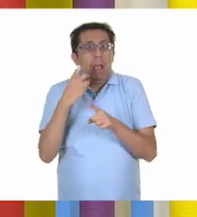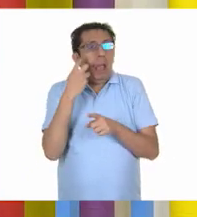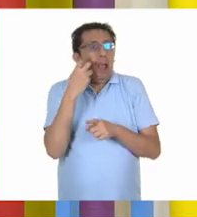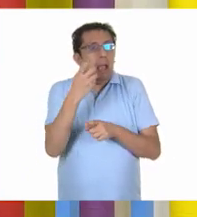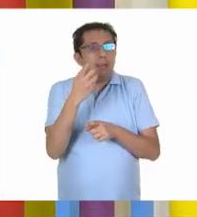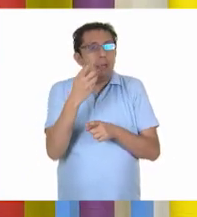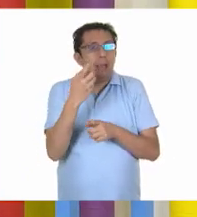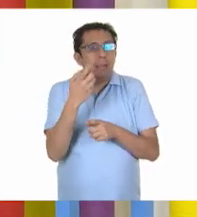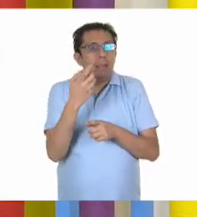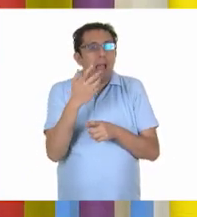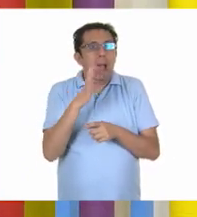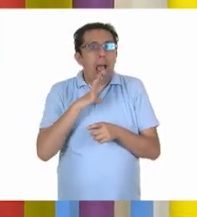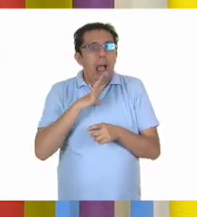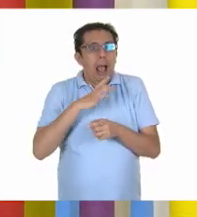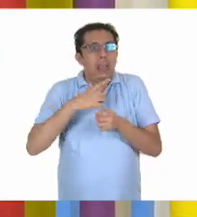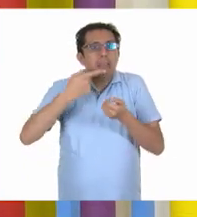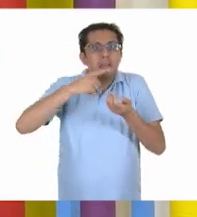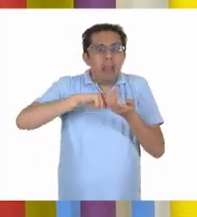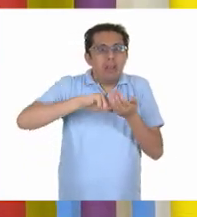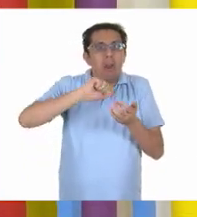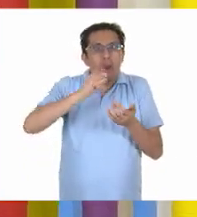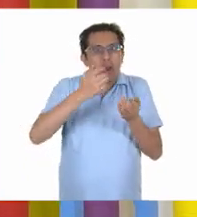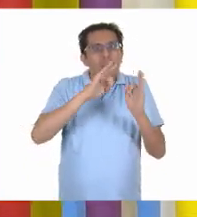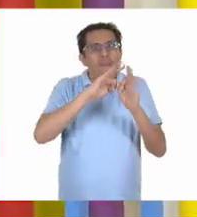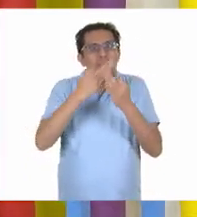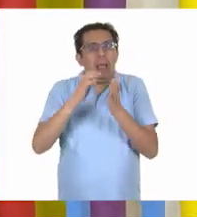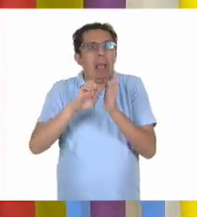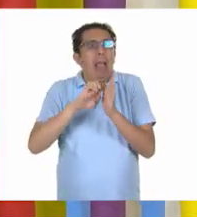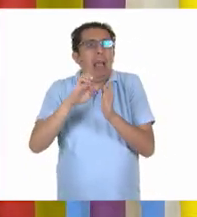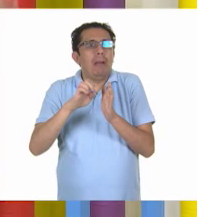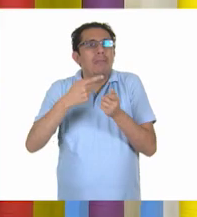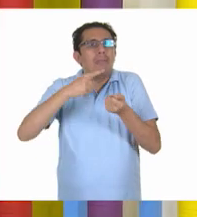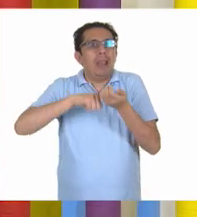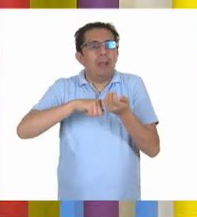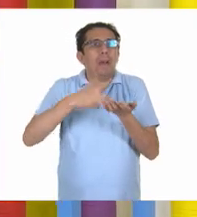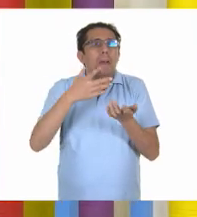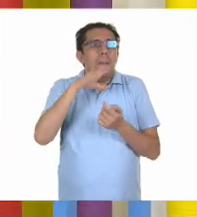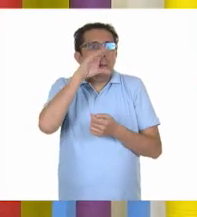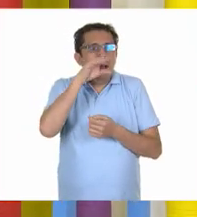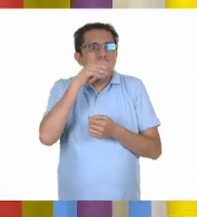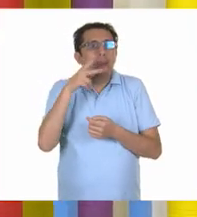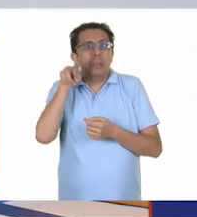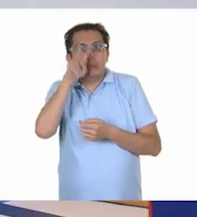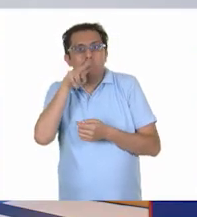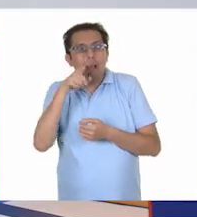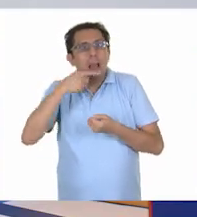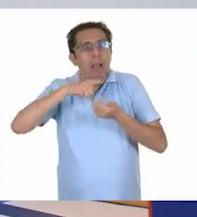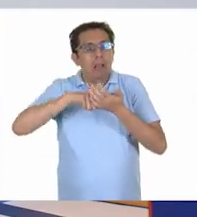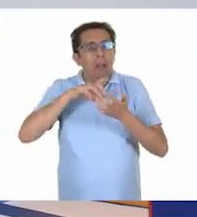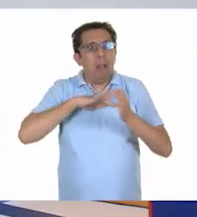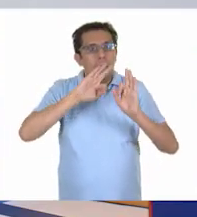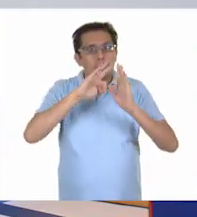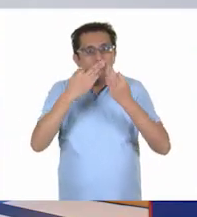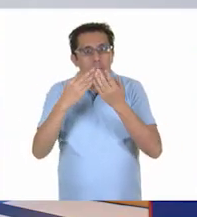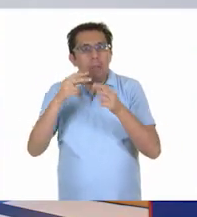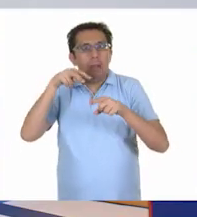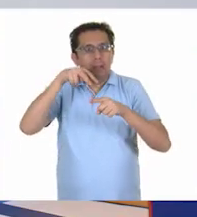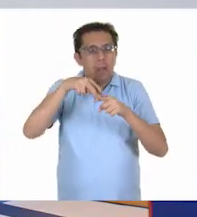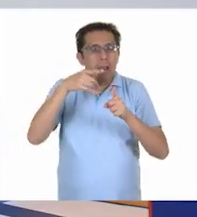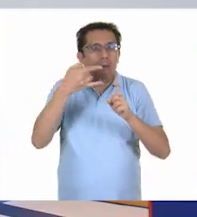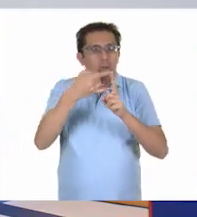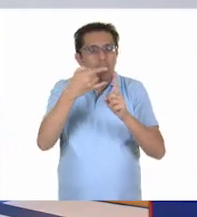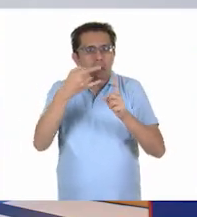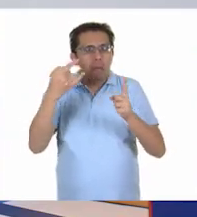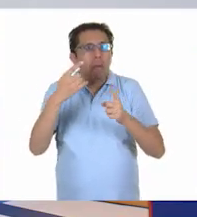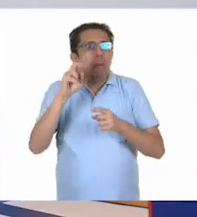geométricas prácticamente las podemos encontrar en otras formas, como por ejemplo, hasta en un patito y una serpiente.